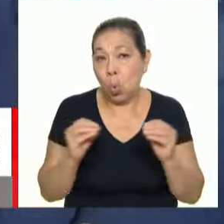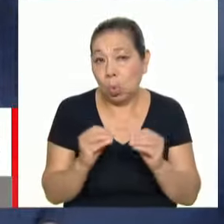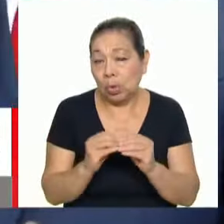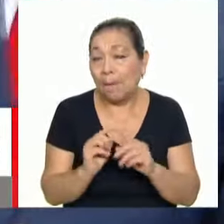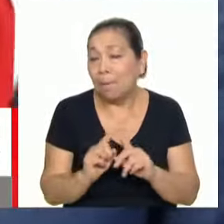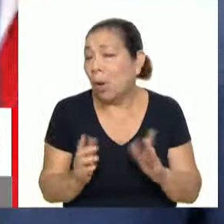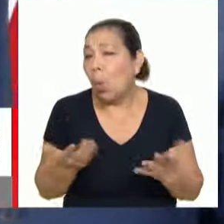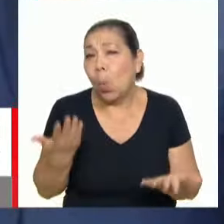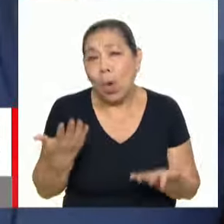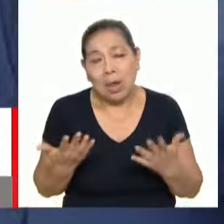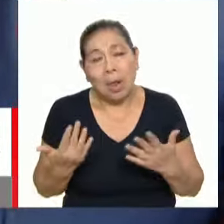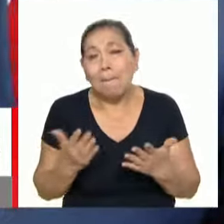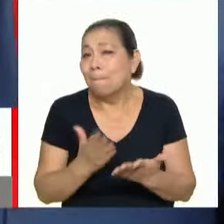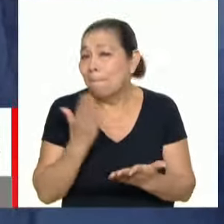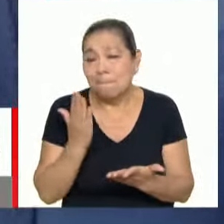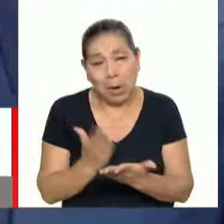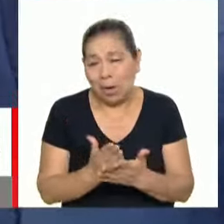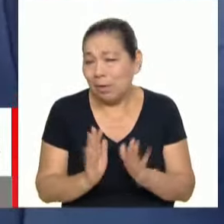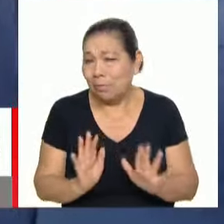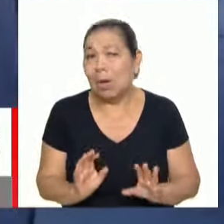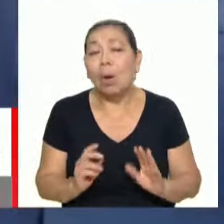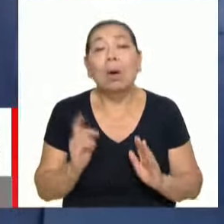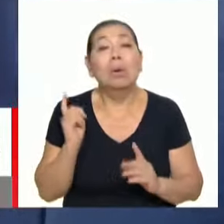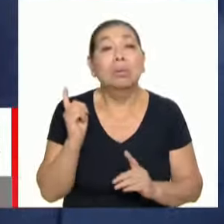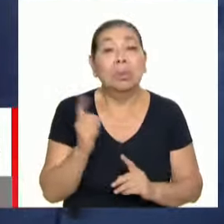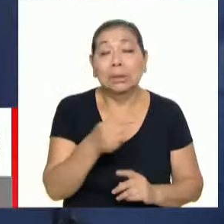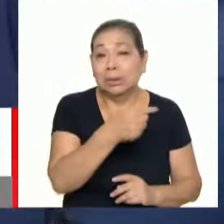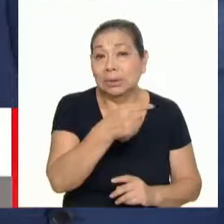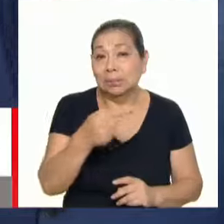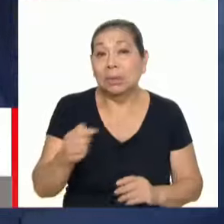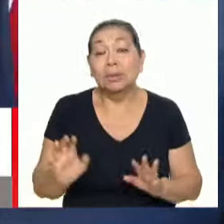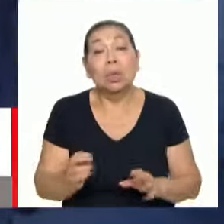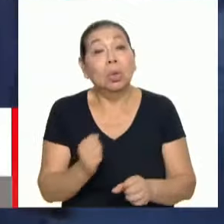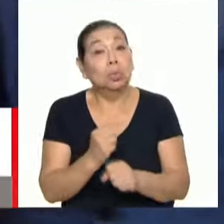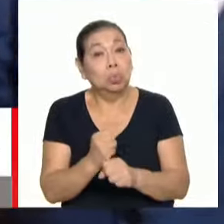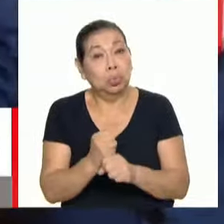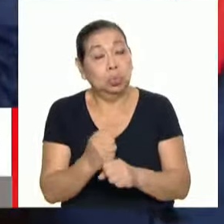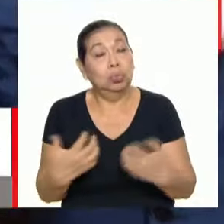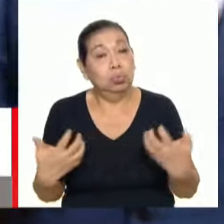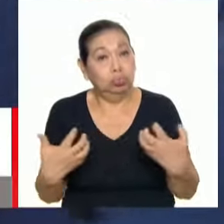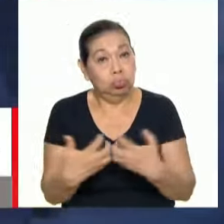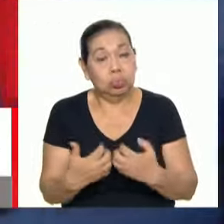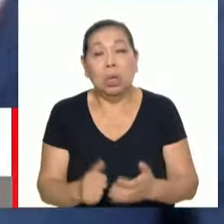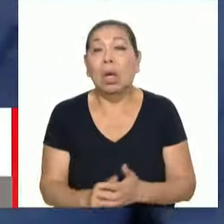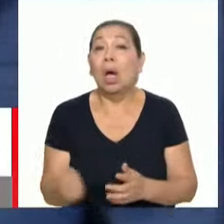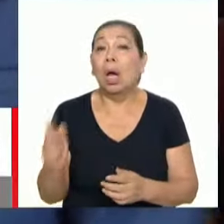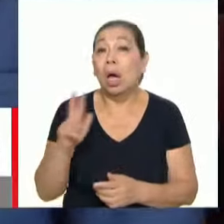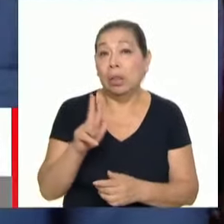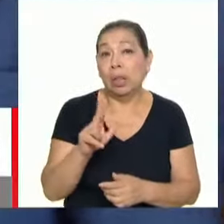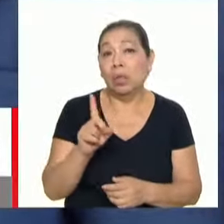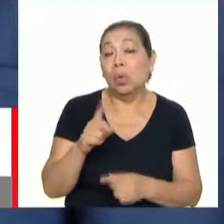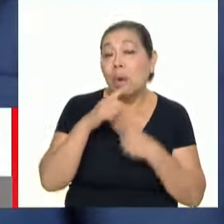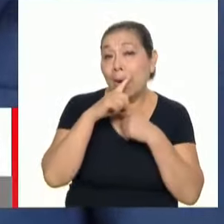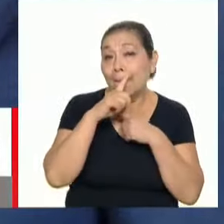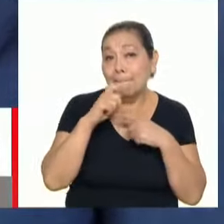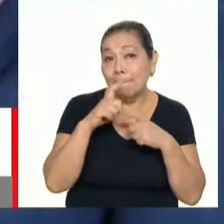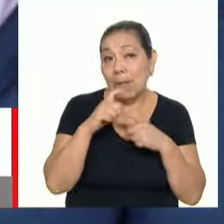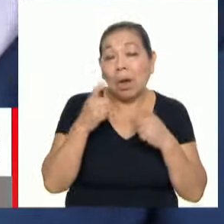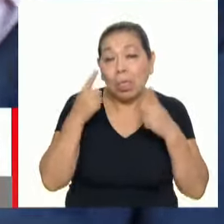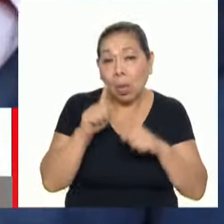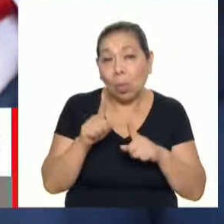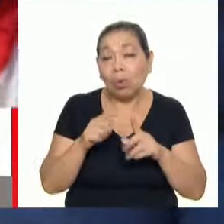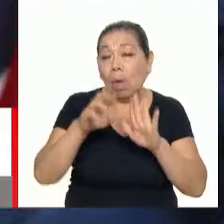evitar cualquier atingencia pues, que pueda presentarse durante la Semana Santa. Vamos a trabajar en este tema hasta el 31 de marzo, de acuerdo